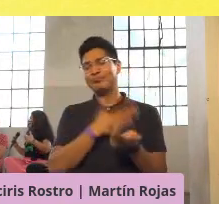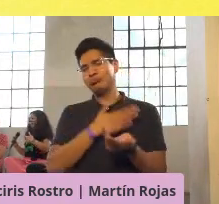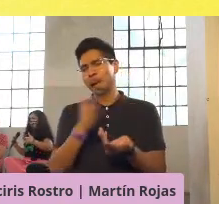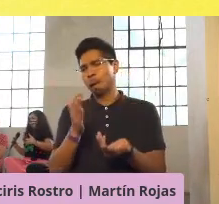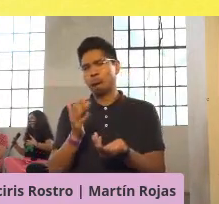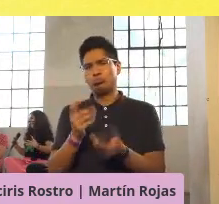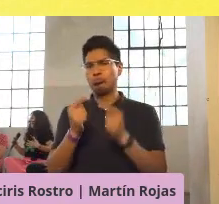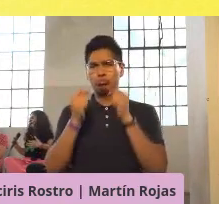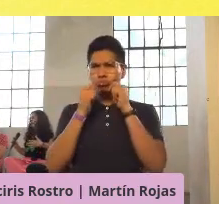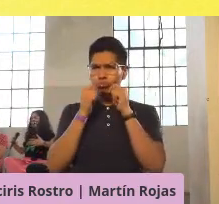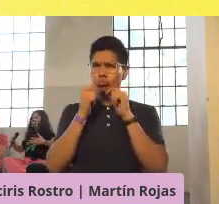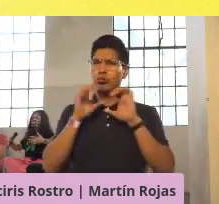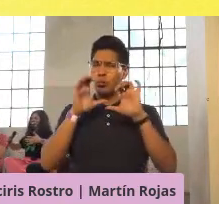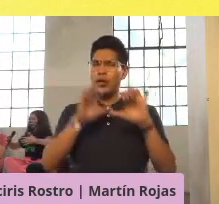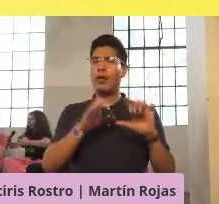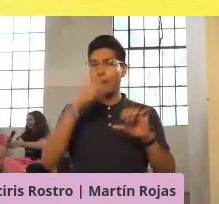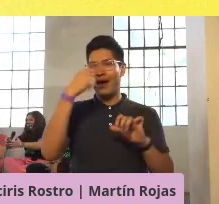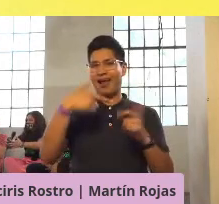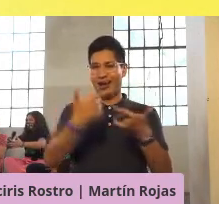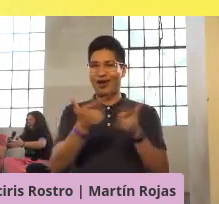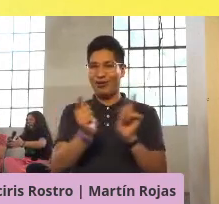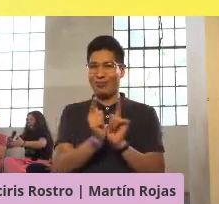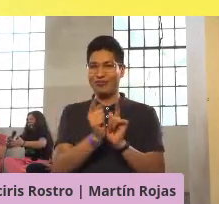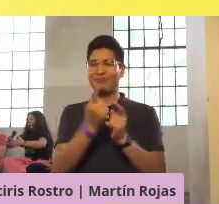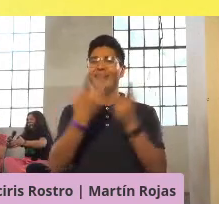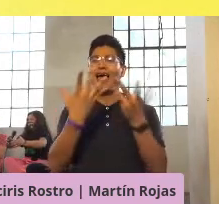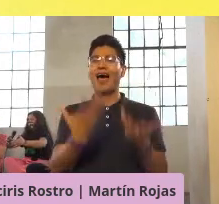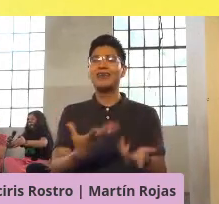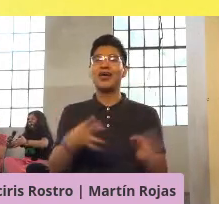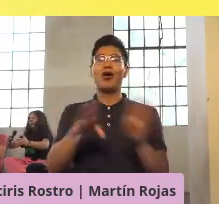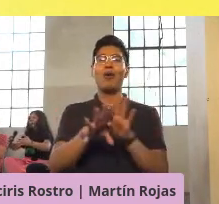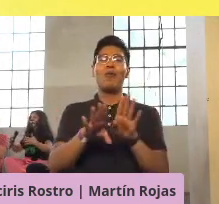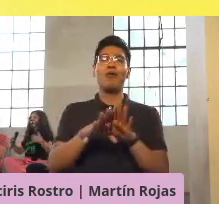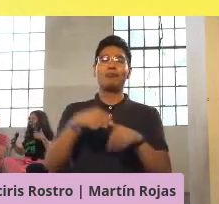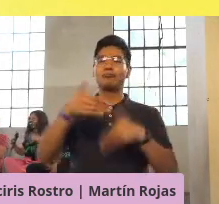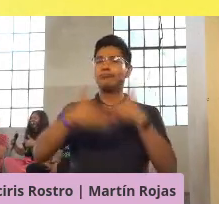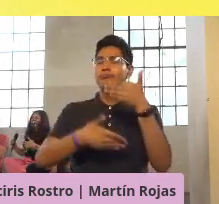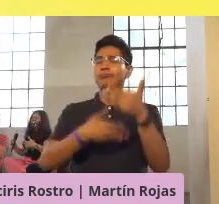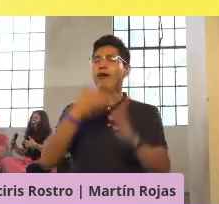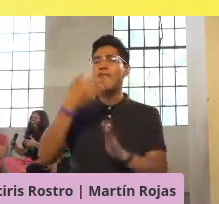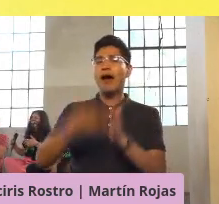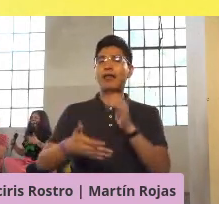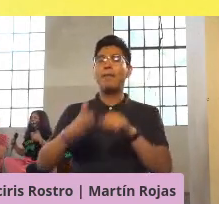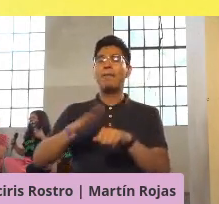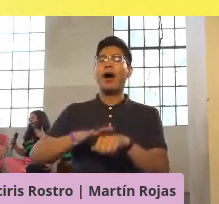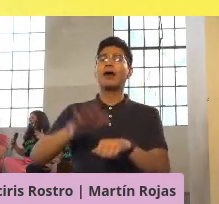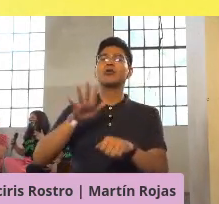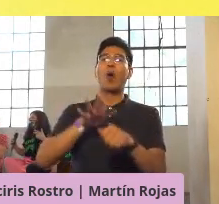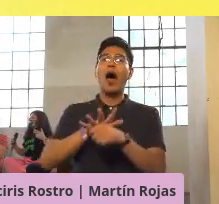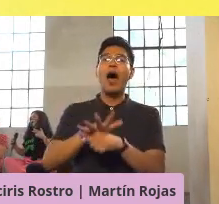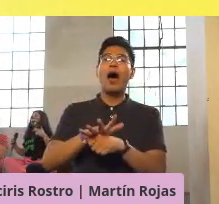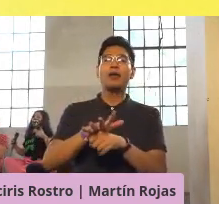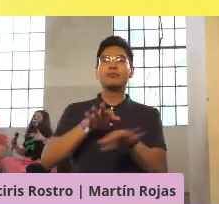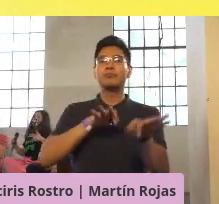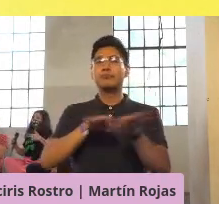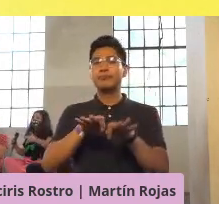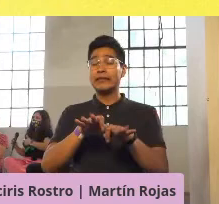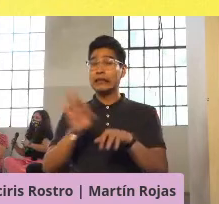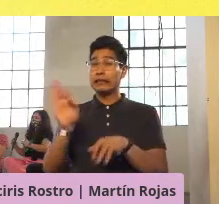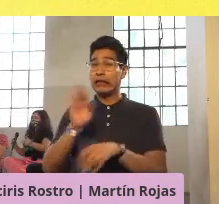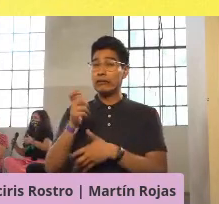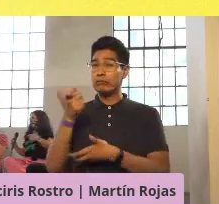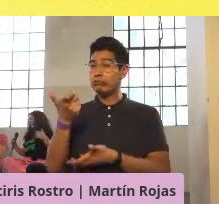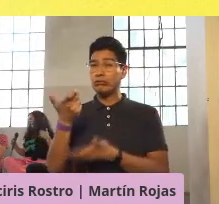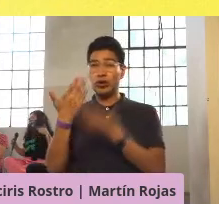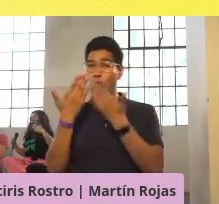porque entonces sí, desde la grupa, a ver, bueno, aquí estamos bien, ok, que falta, pero ok, no hay lana para esto, ¿qué? A